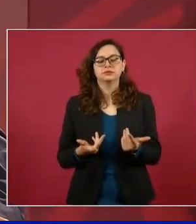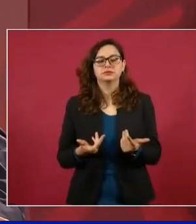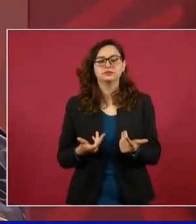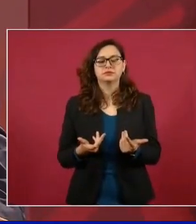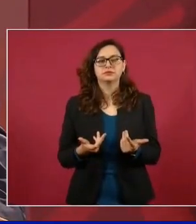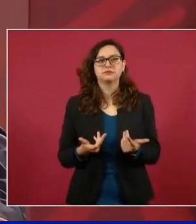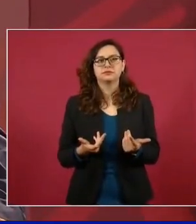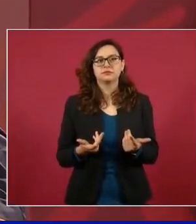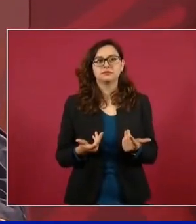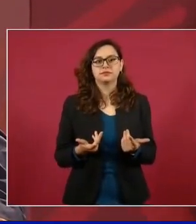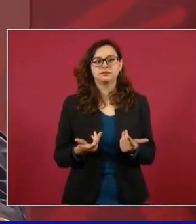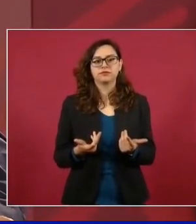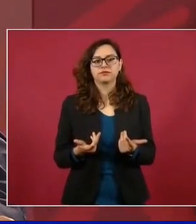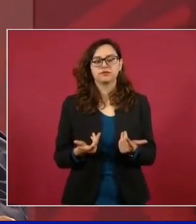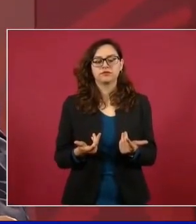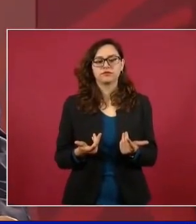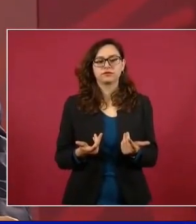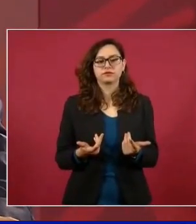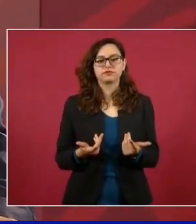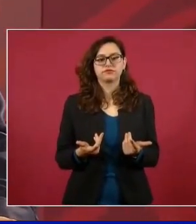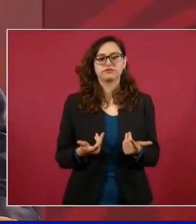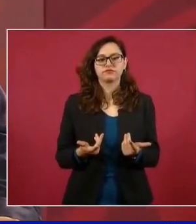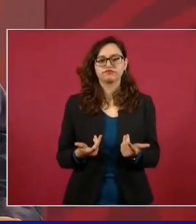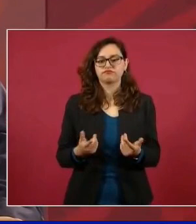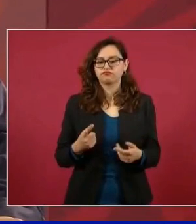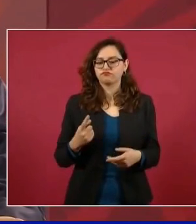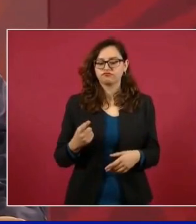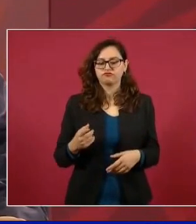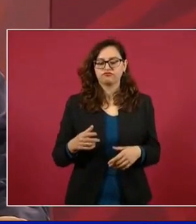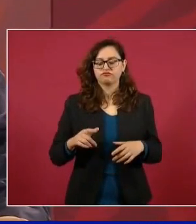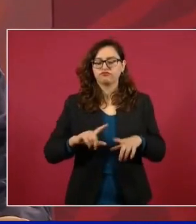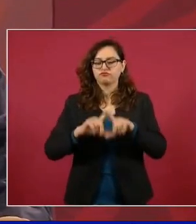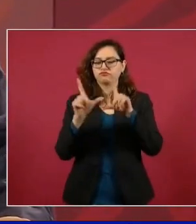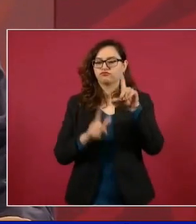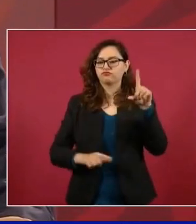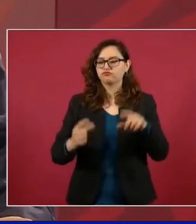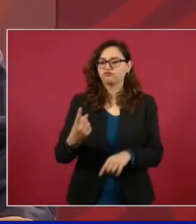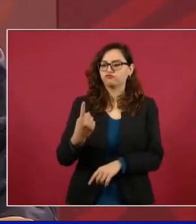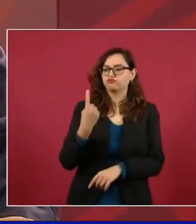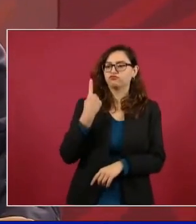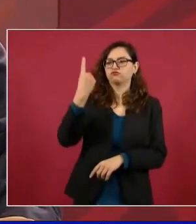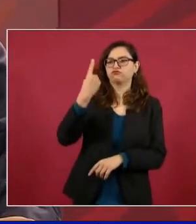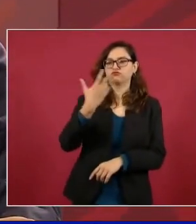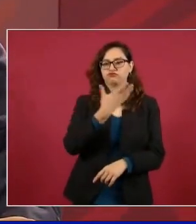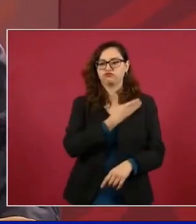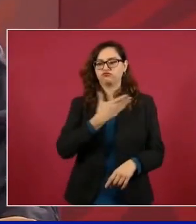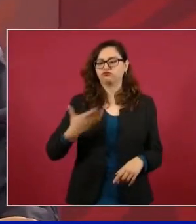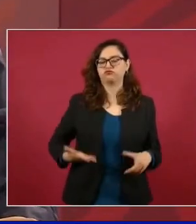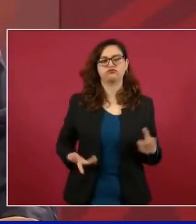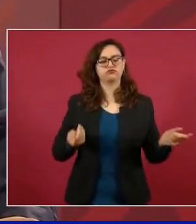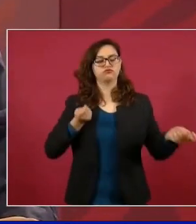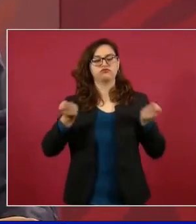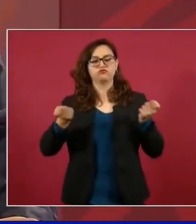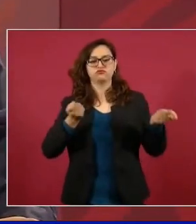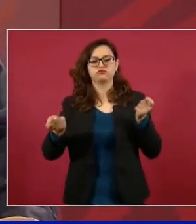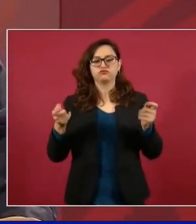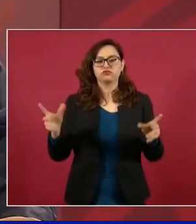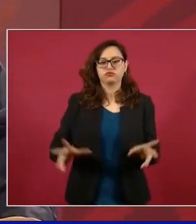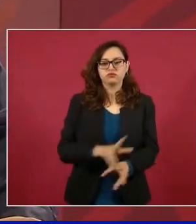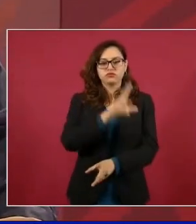de ahí viene de que el poder de los poderes es el ejecutivo.